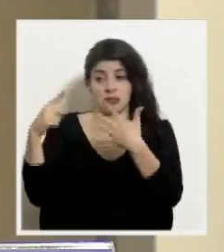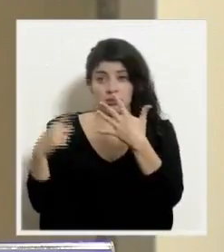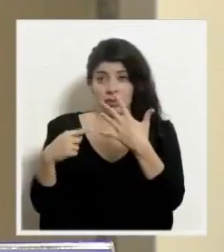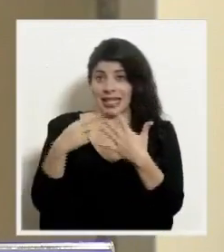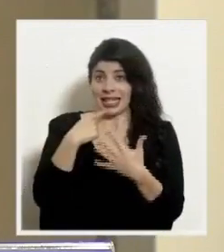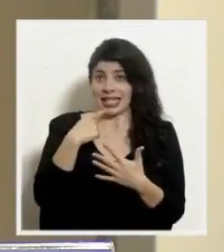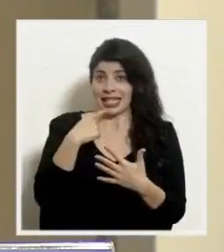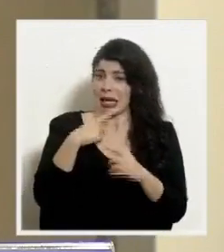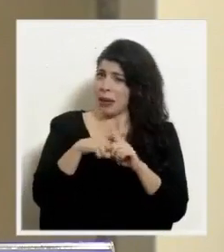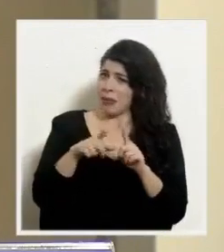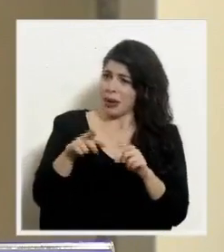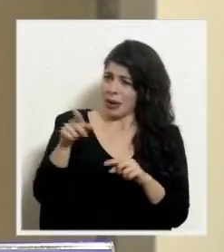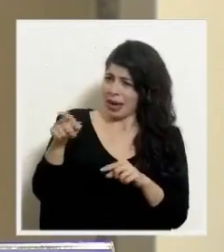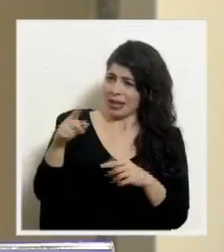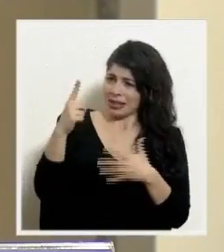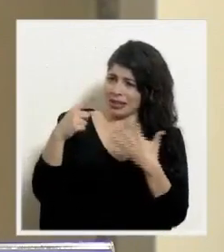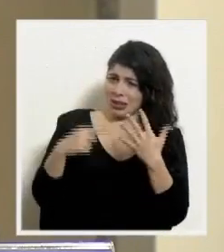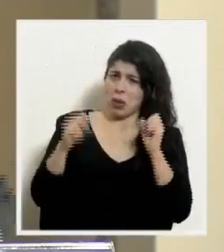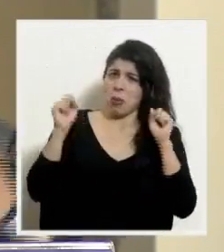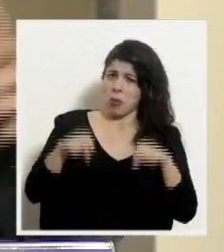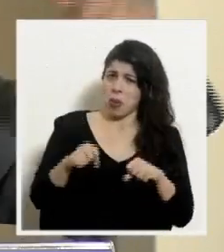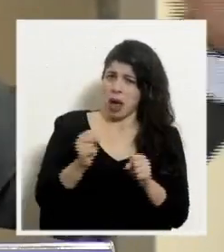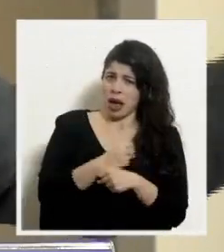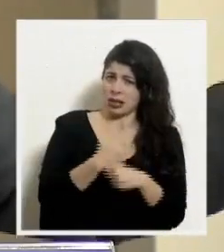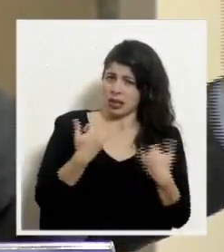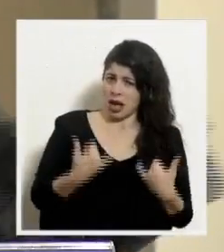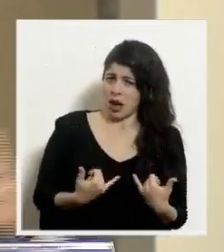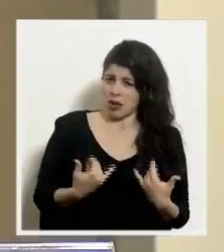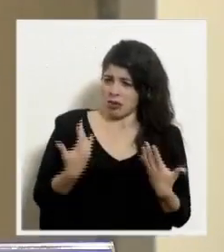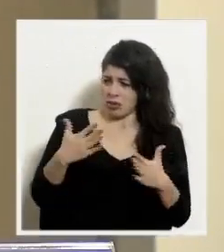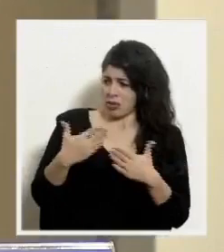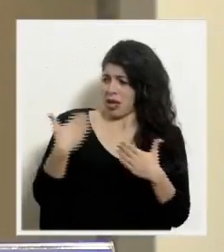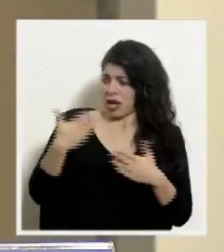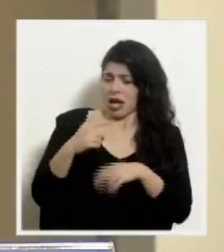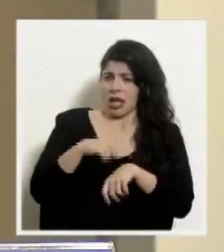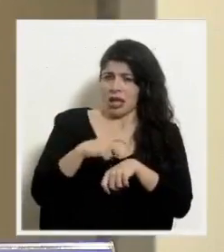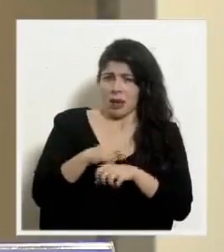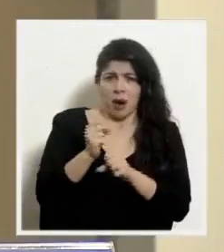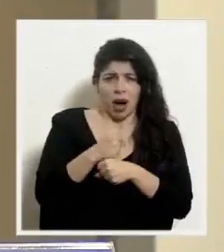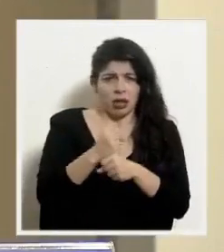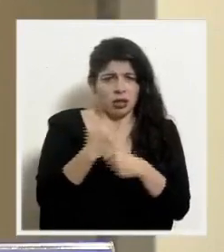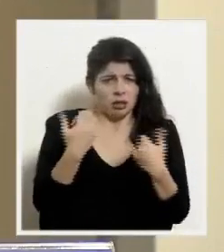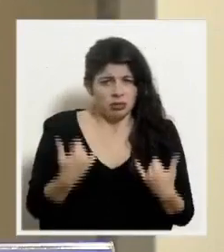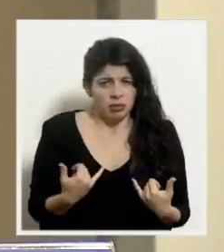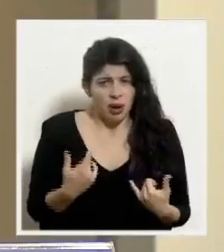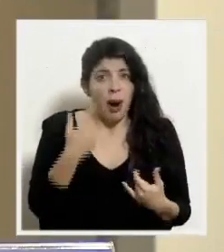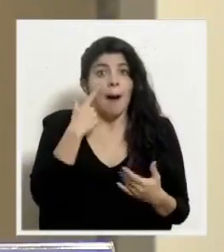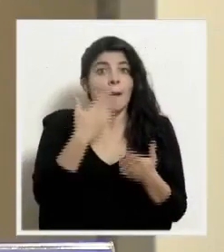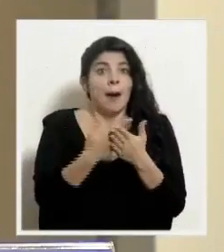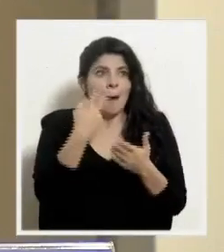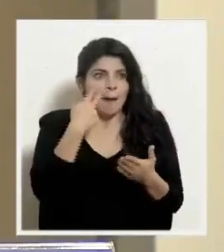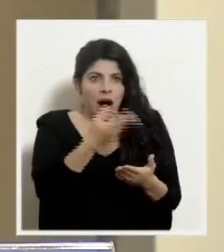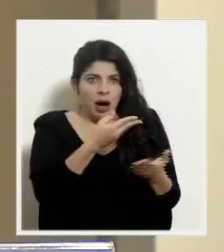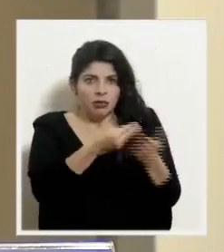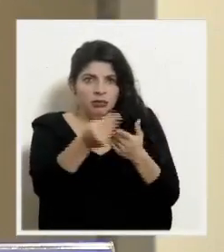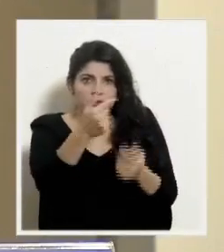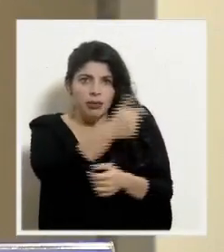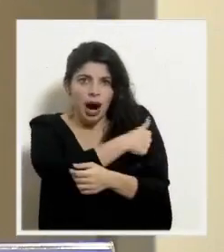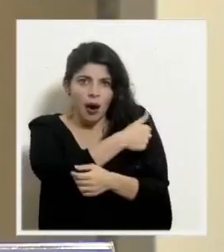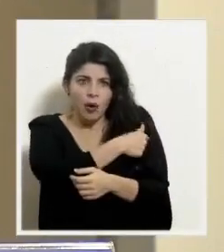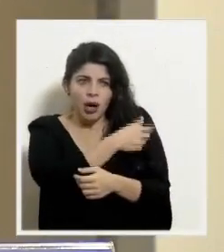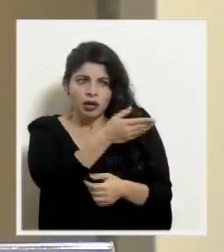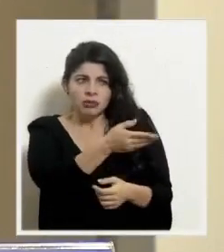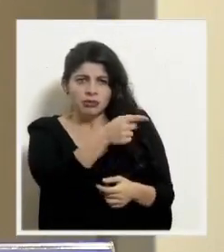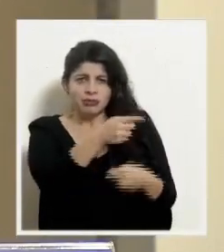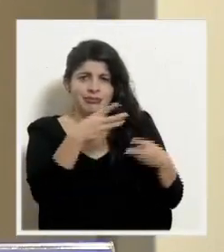hacer hoy y se ha podido hacer durante todo este tiempo. La prueba de ello es la compra de vacunas. que se maneja